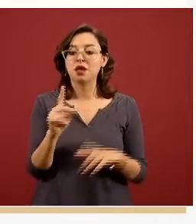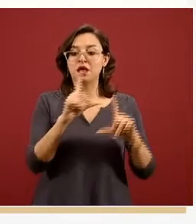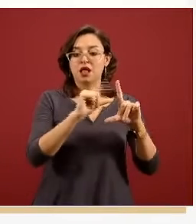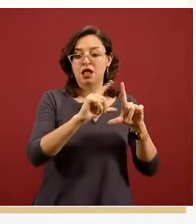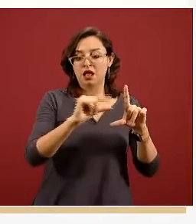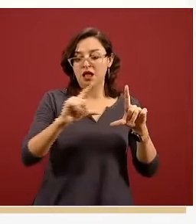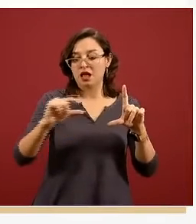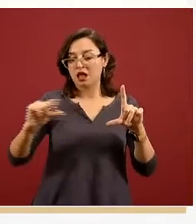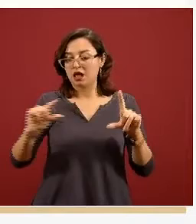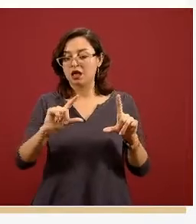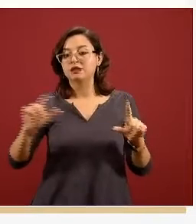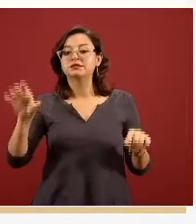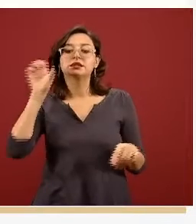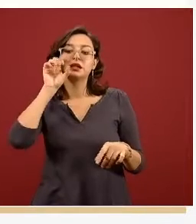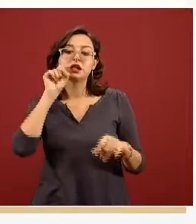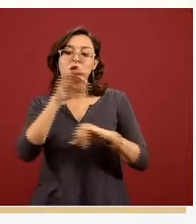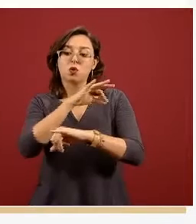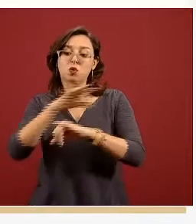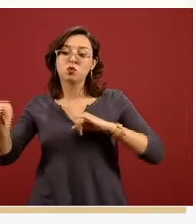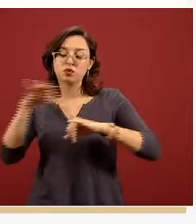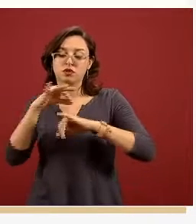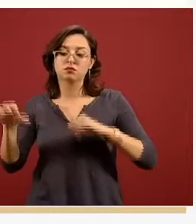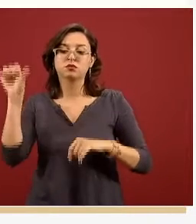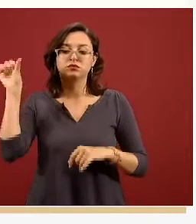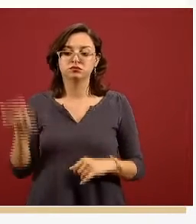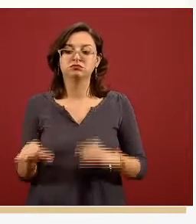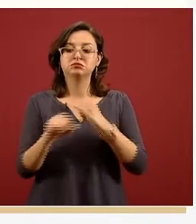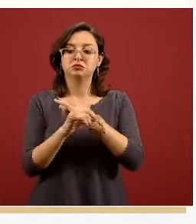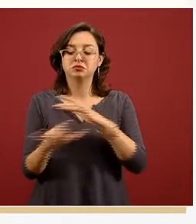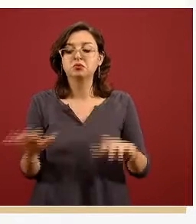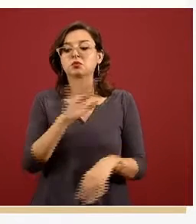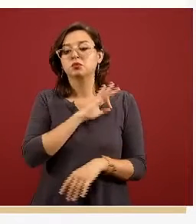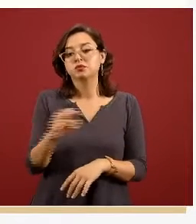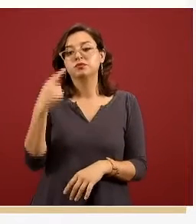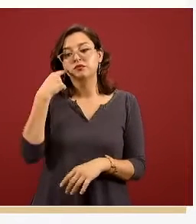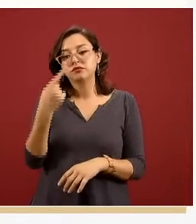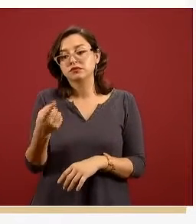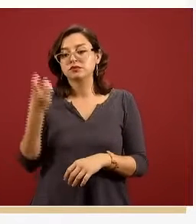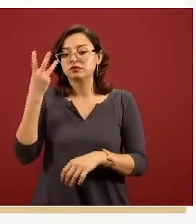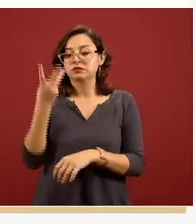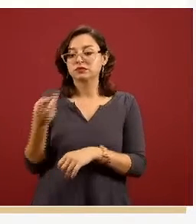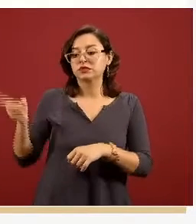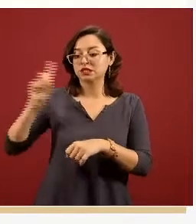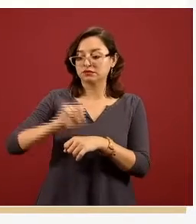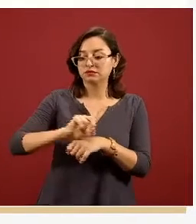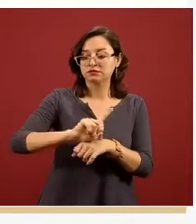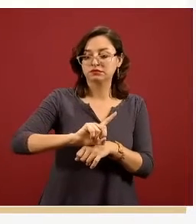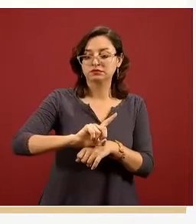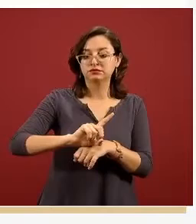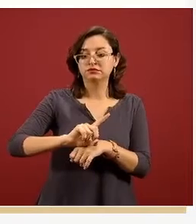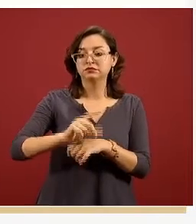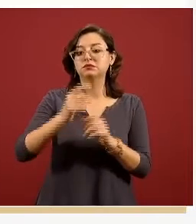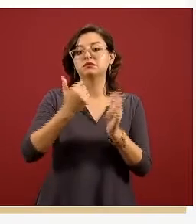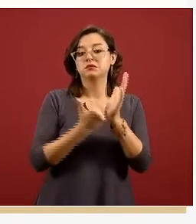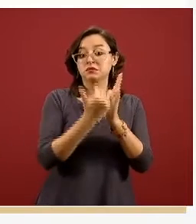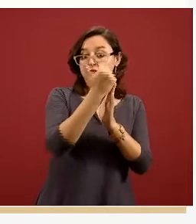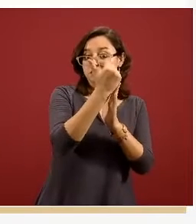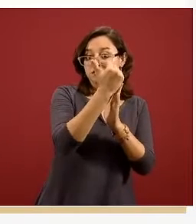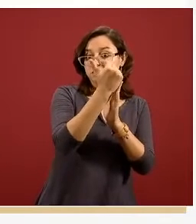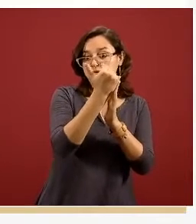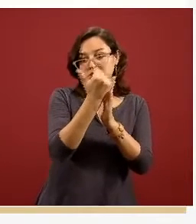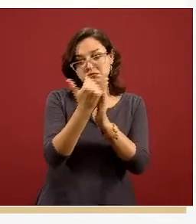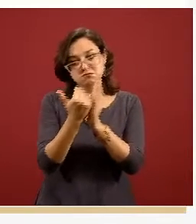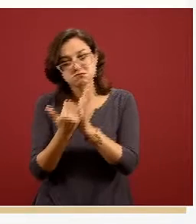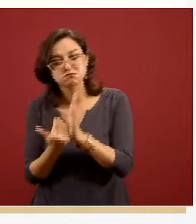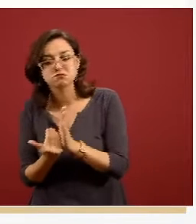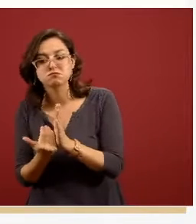color naranja, que representa precisamente el informe de hoy, en donde vemos cómo en los últimos 3 días ha habido una tendencia descendente. Sin embargo,